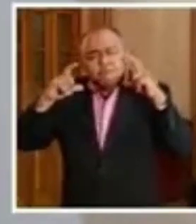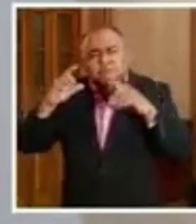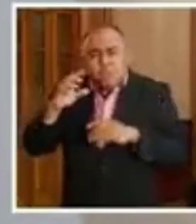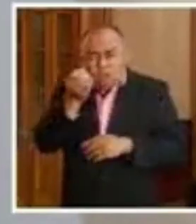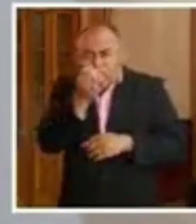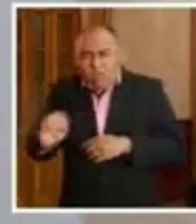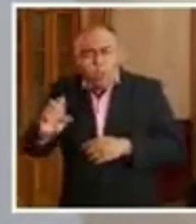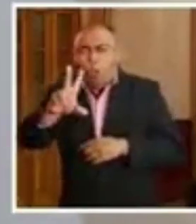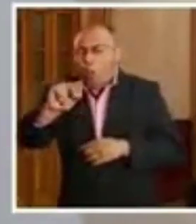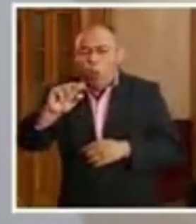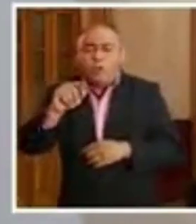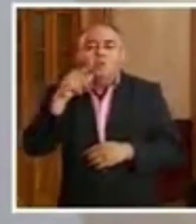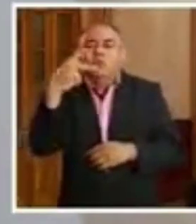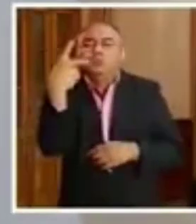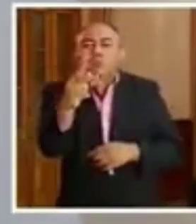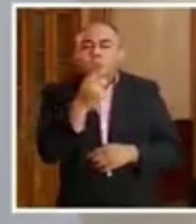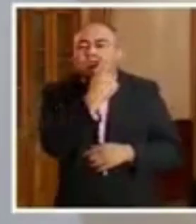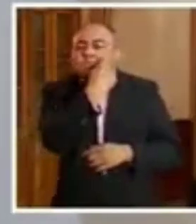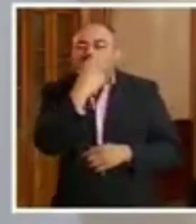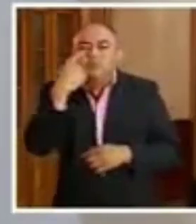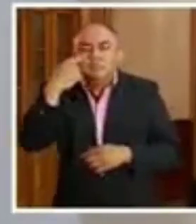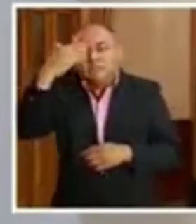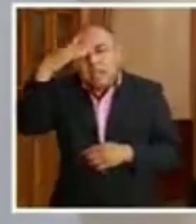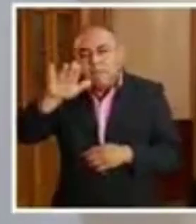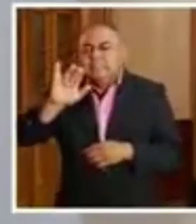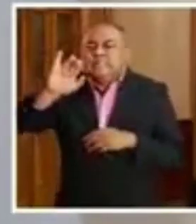opcional para cada ciudadano